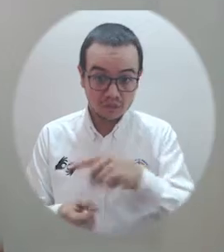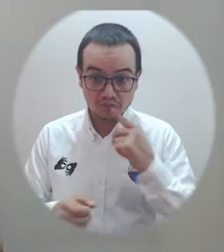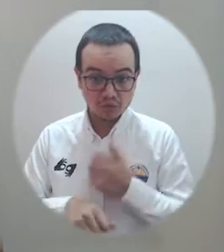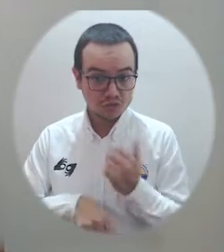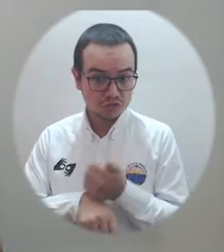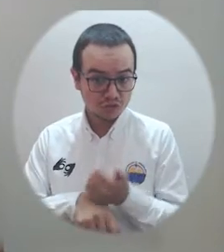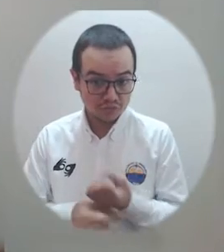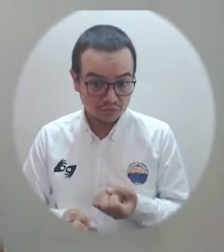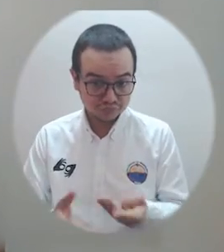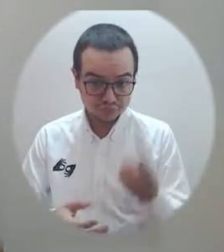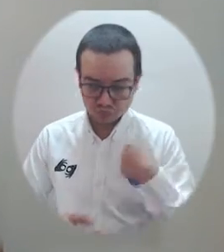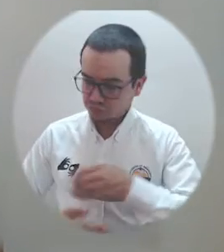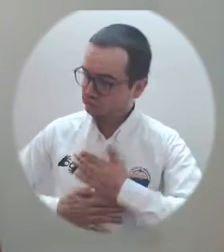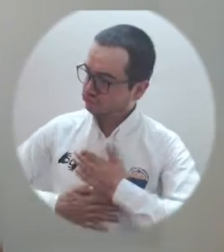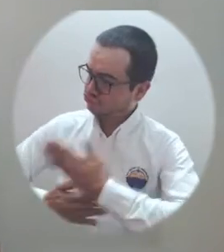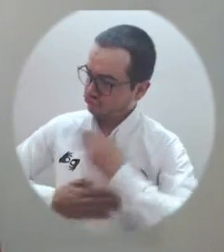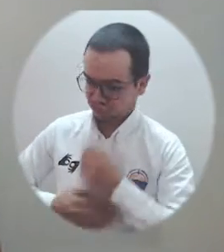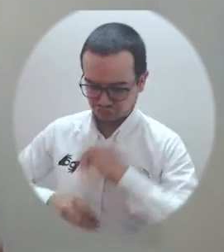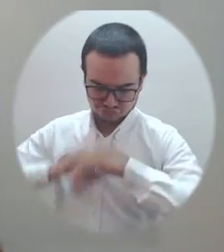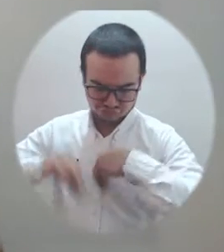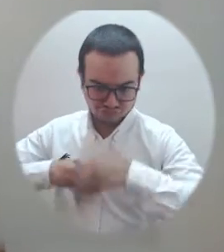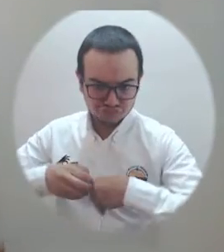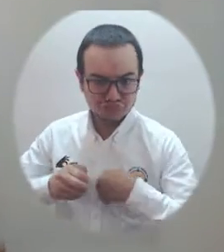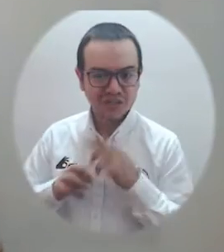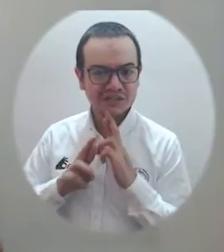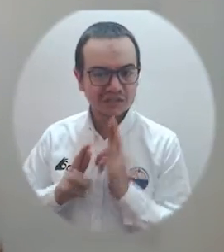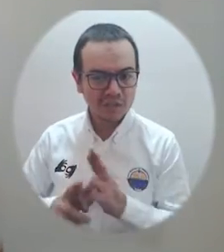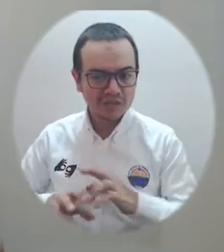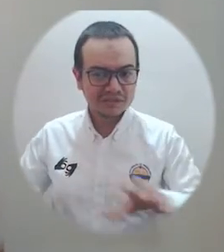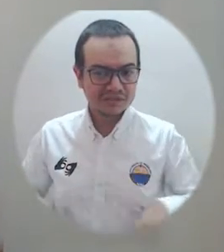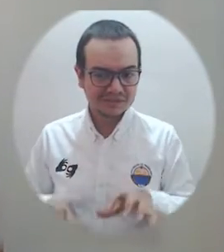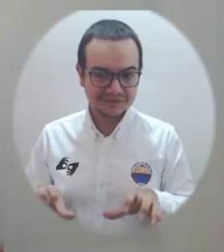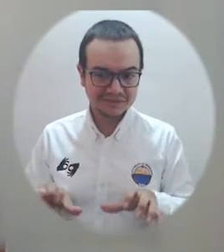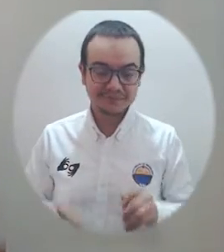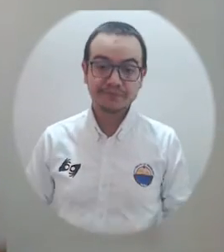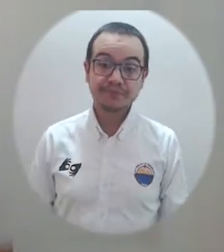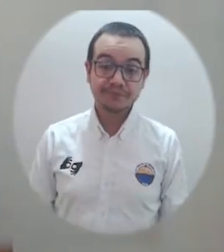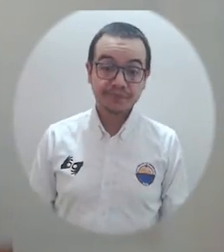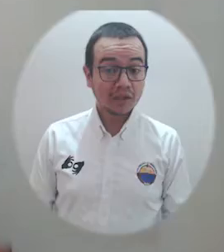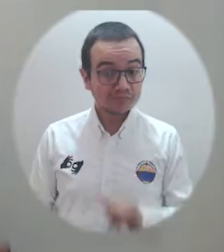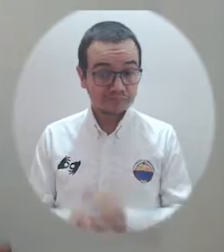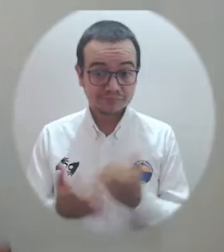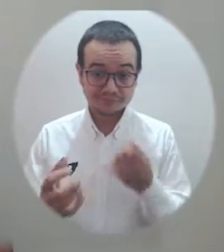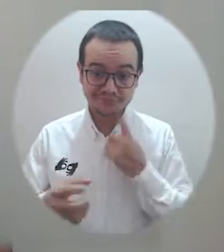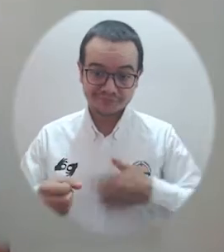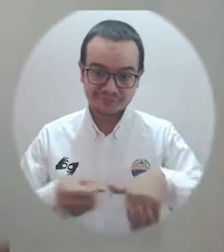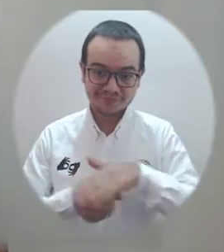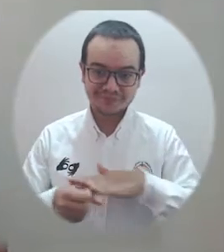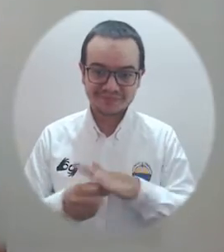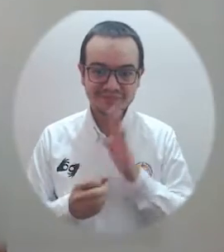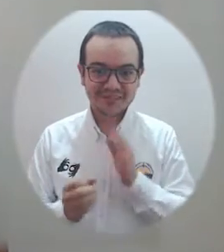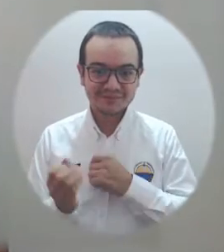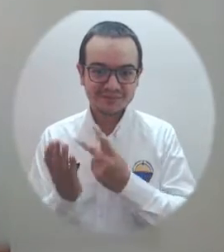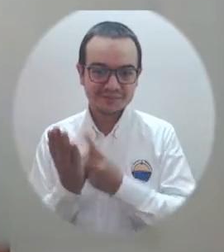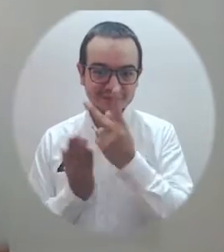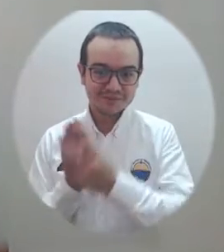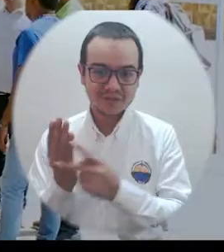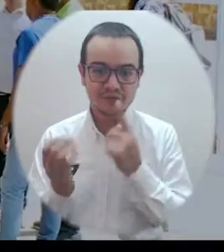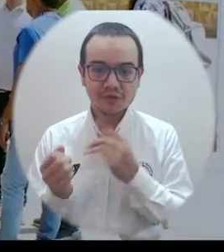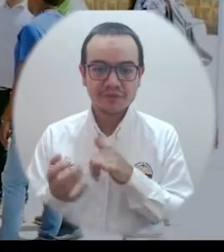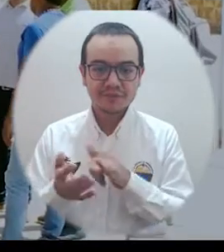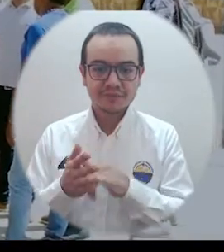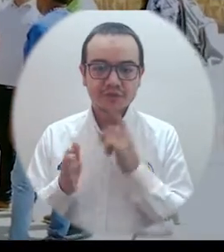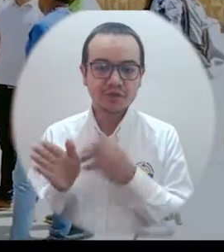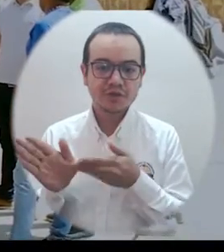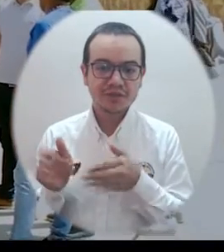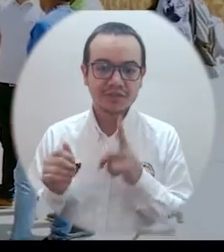que ellos puedan cumplir con los talleres que se le han colocado para este segundo periodo, para que puedan resolver sus actividades. En